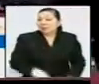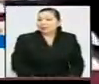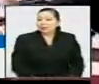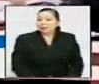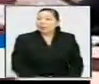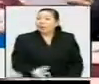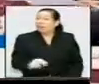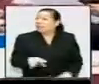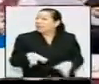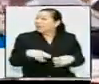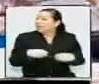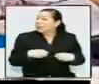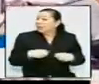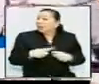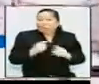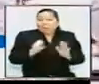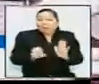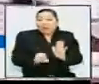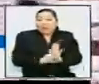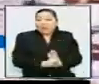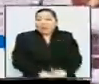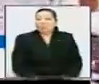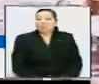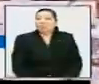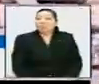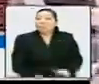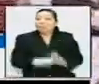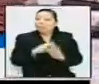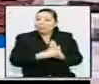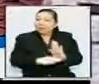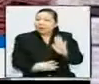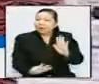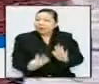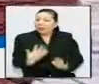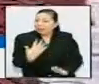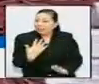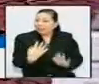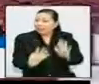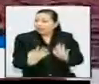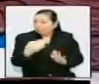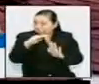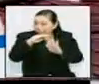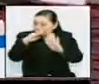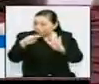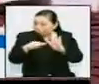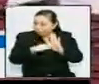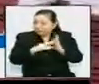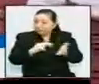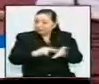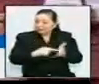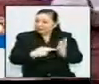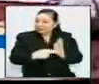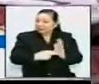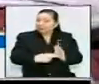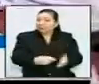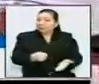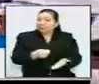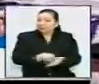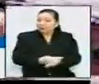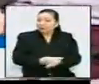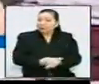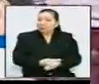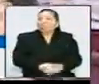tú dices, no acepto, por ejemplo, bájame a 15, a 14 y negocia. Eso ni siquiera significaba hacer una adenda o